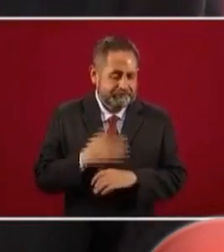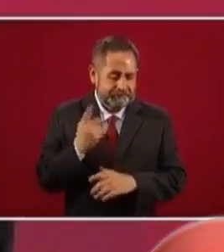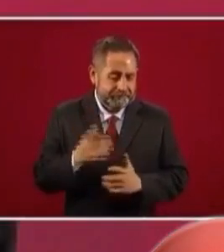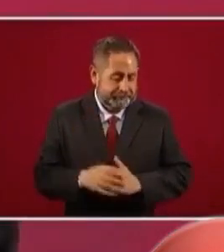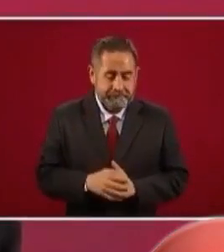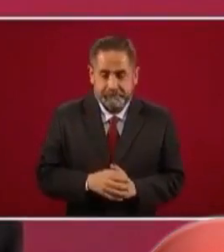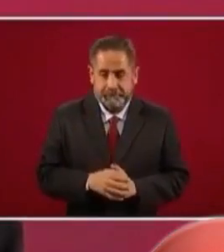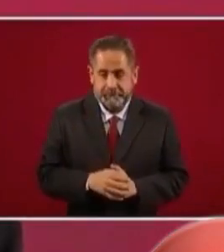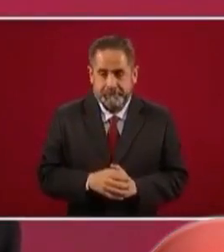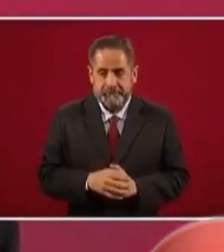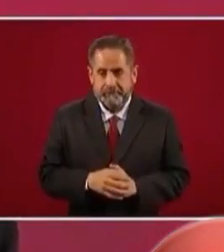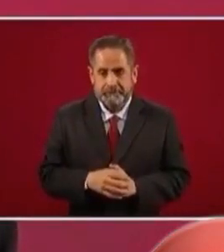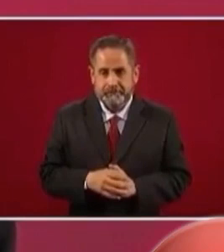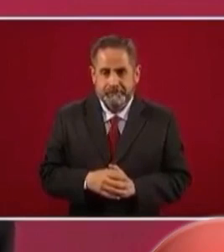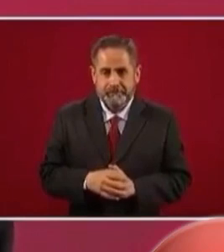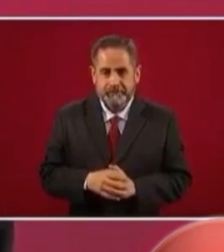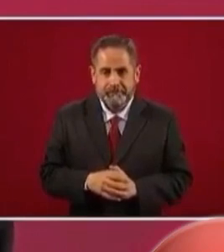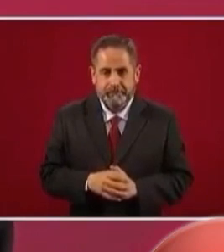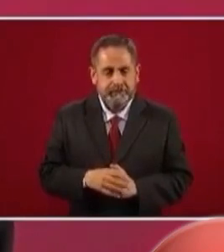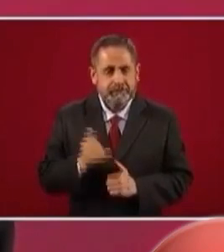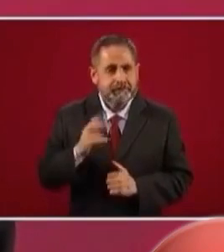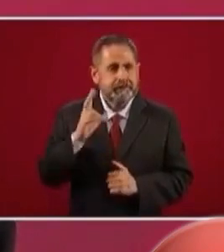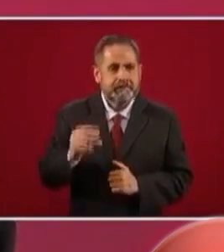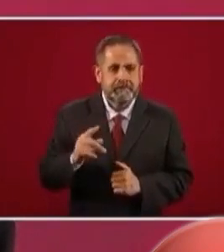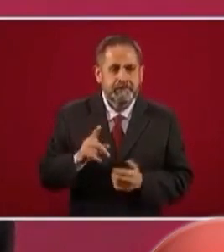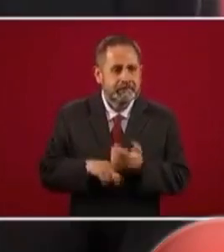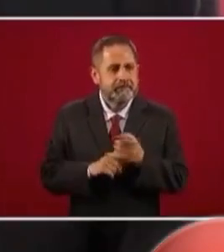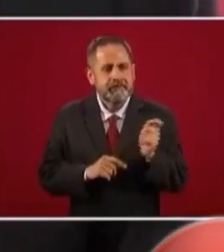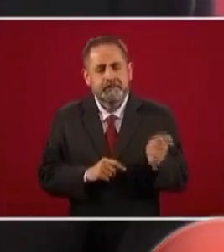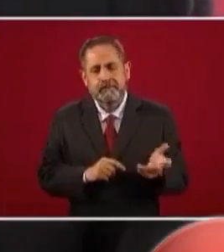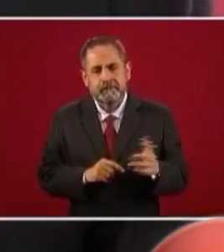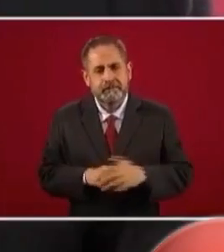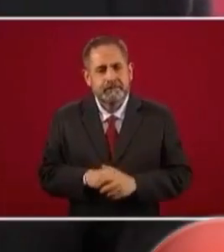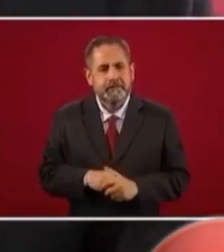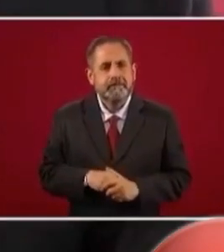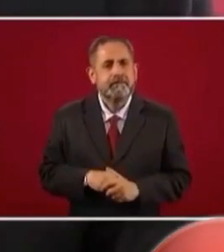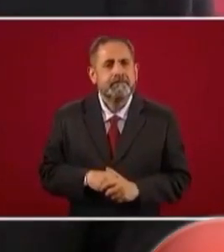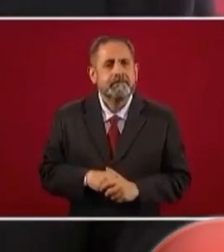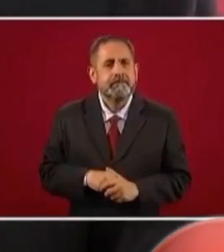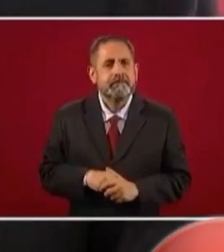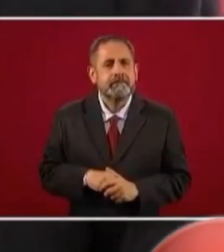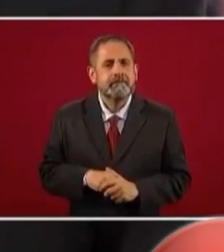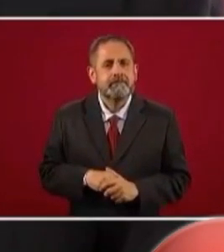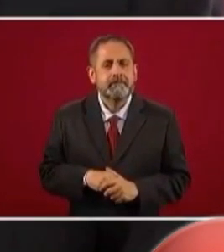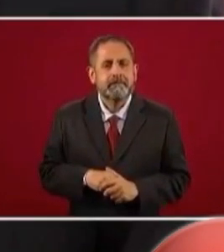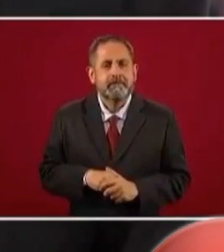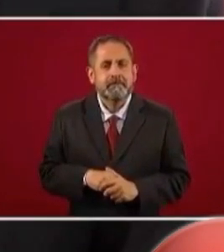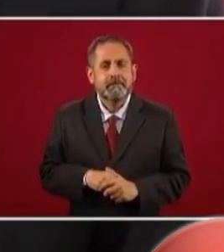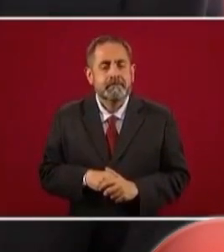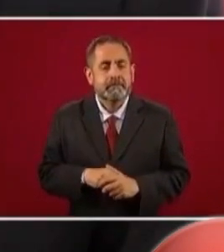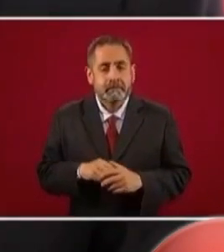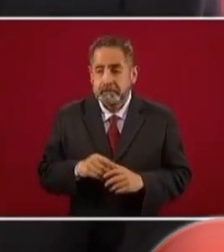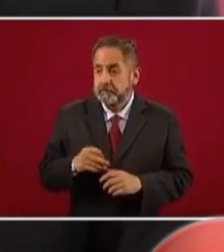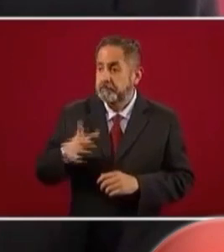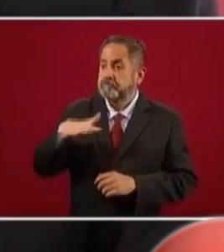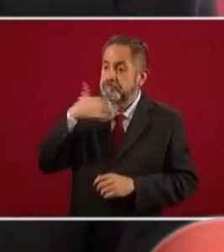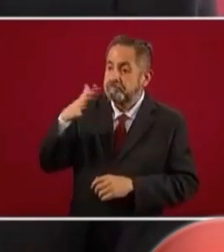Porque esa es nuestra prioridad. Ya no se va a tolerar el fraude,